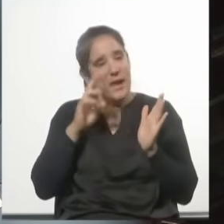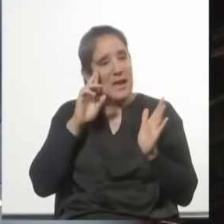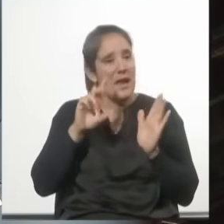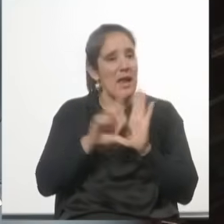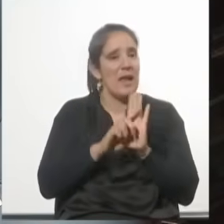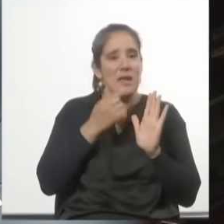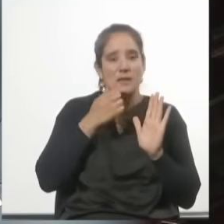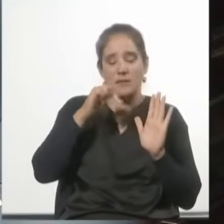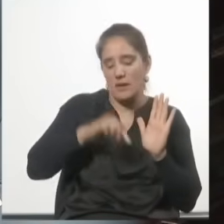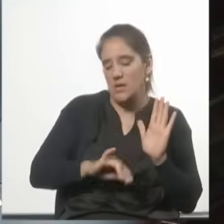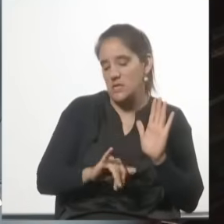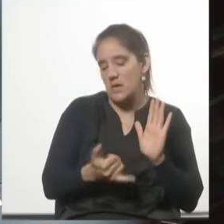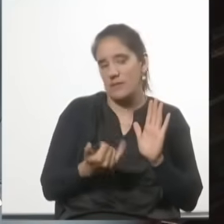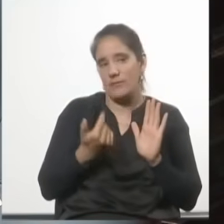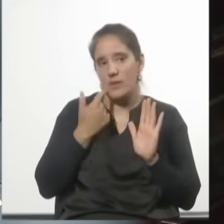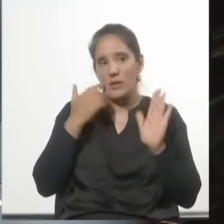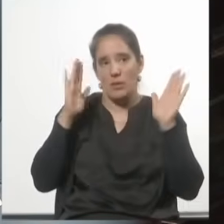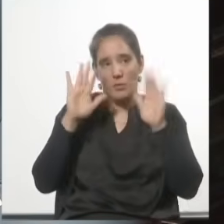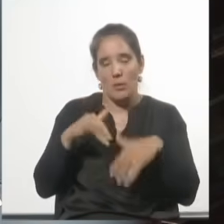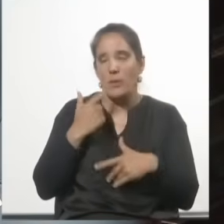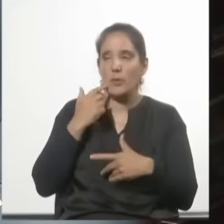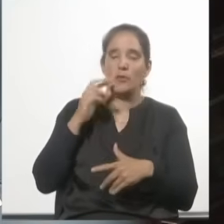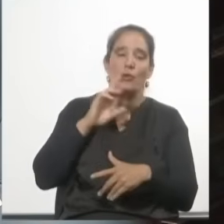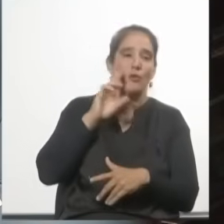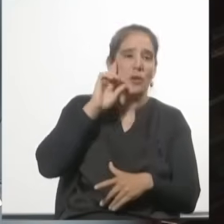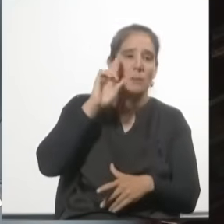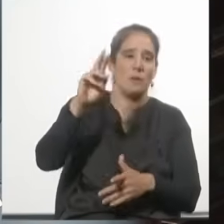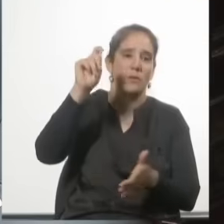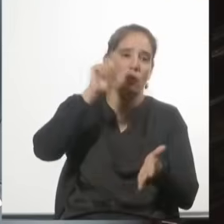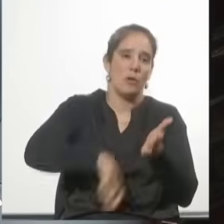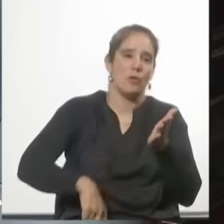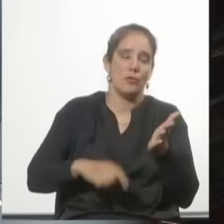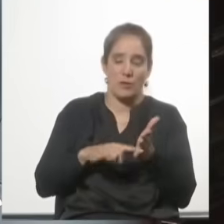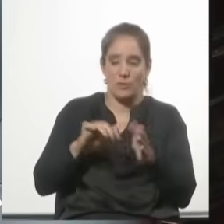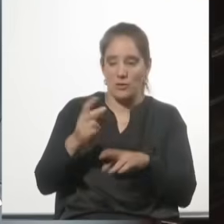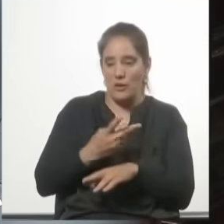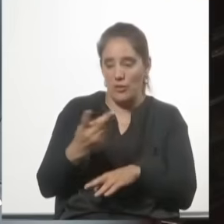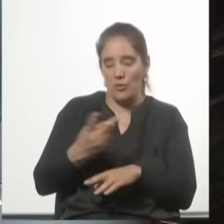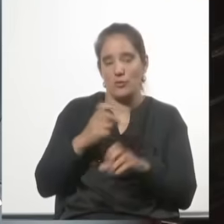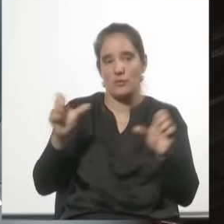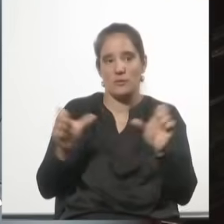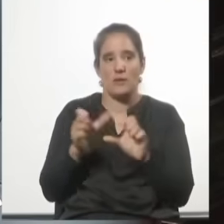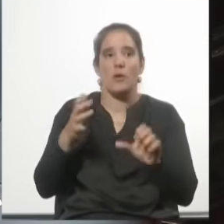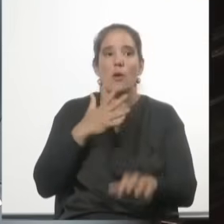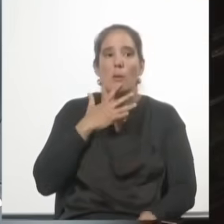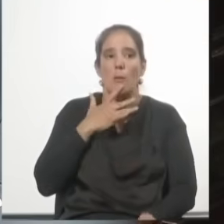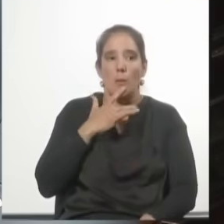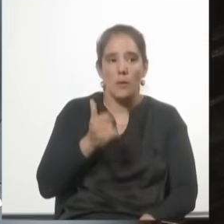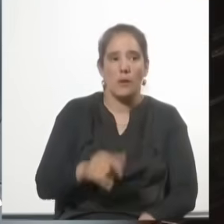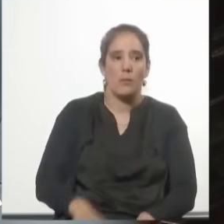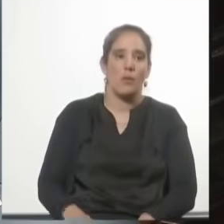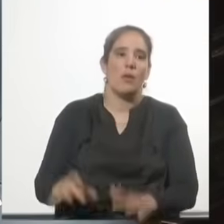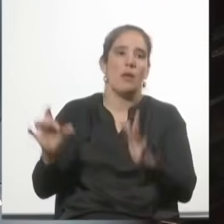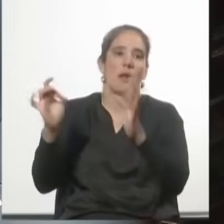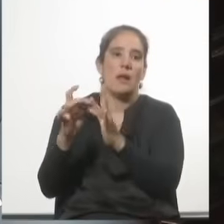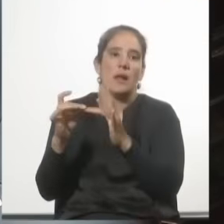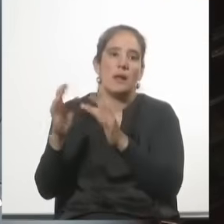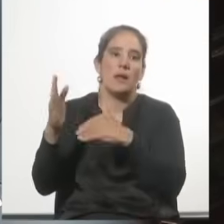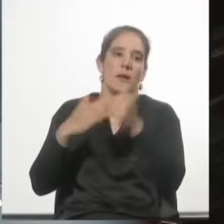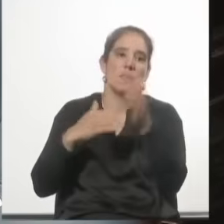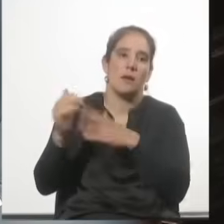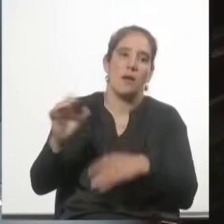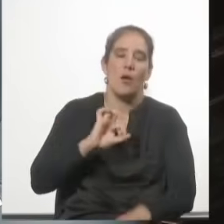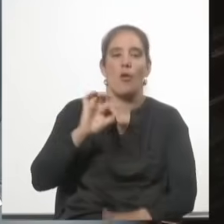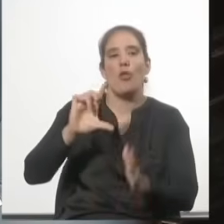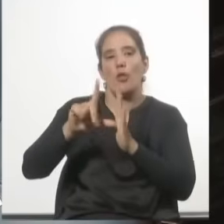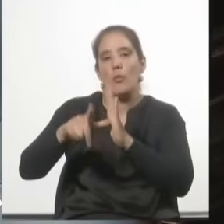cautelar en nuestro país fundado en el incumplimiento del contrato principal de la parte del astillero. Por ejemplo, en la calidad de la obra o en la